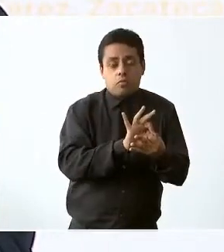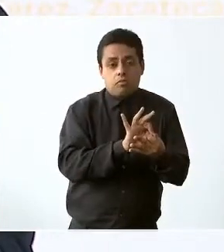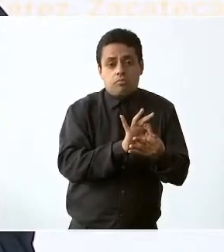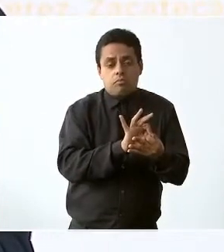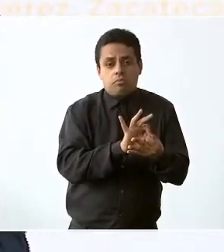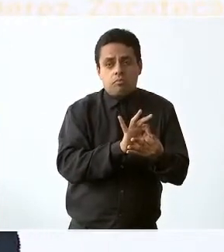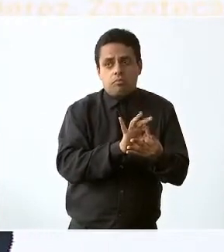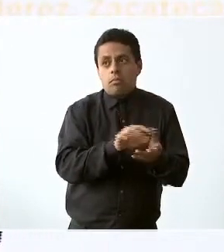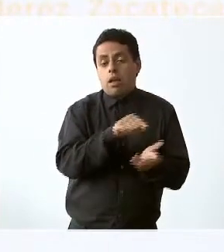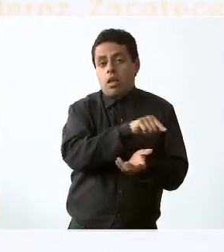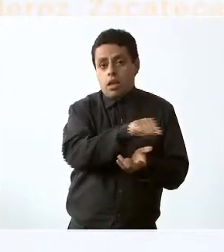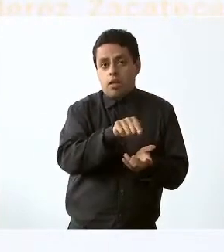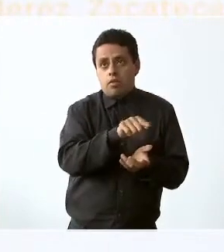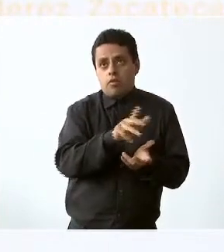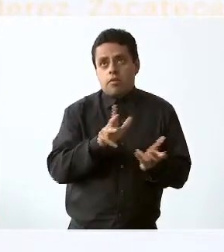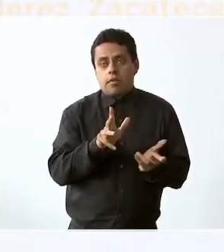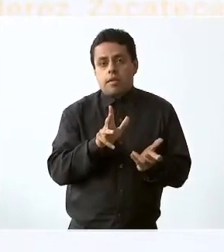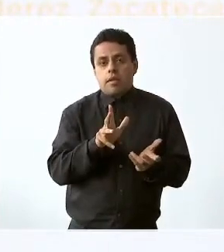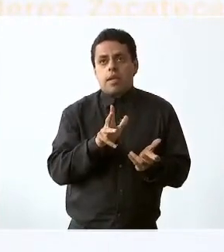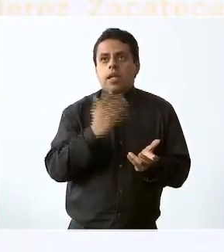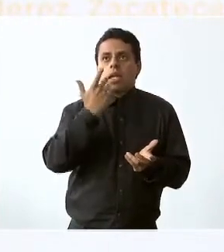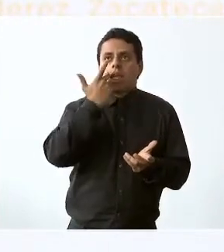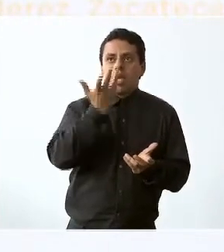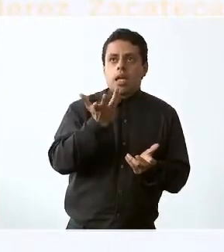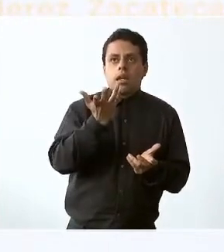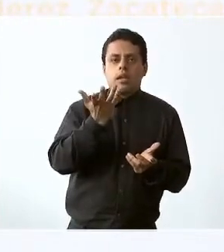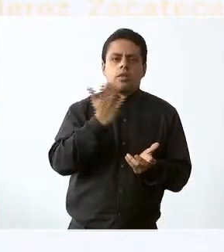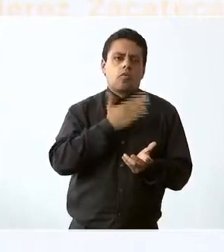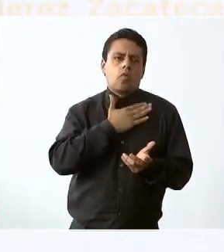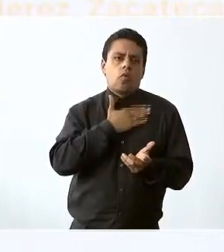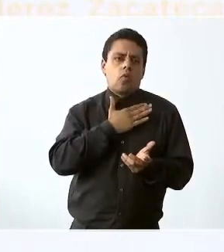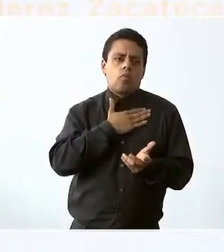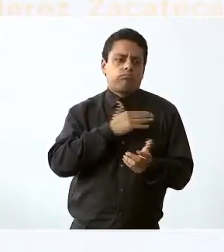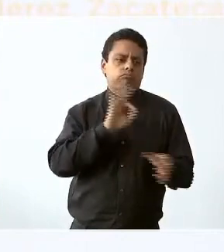se refugian de esa manera